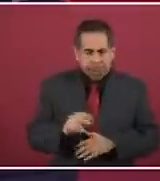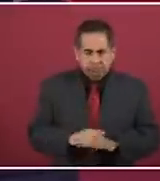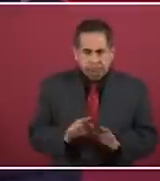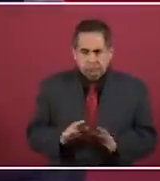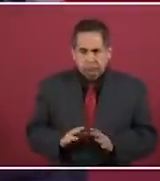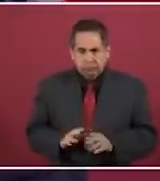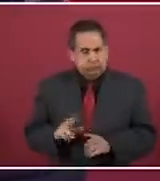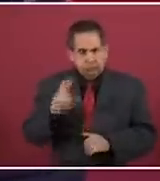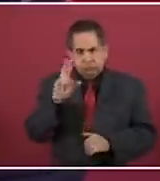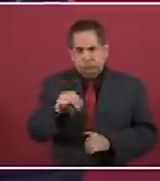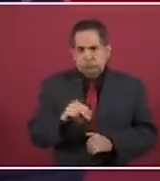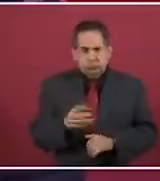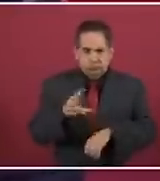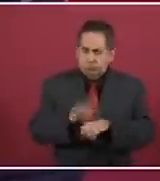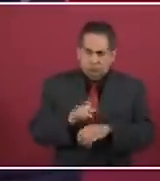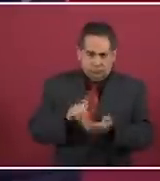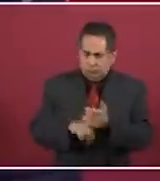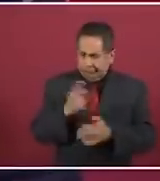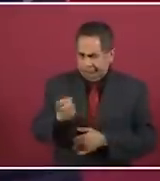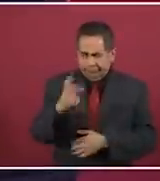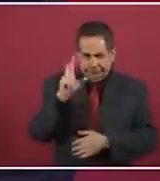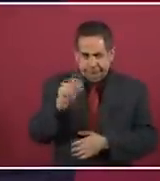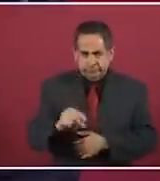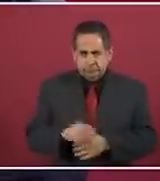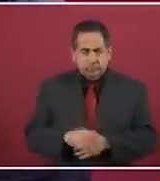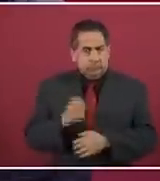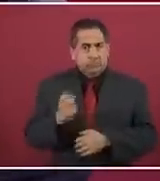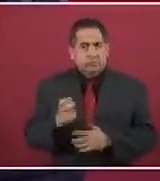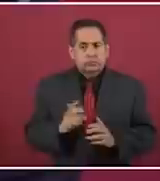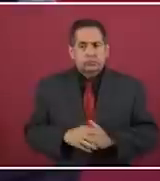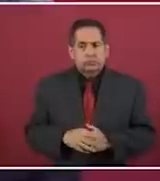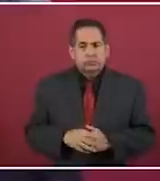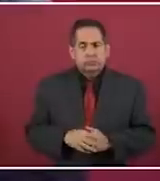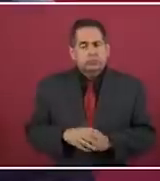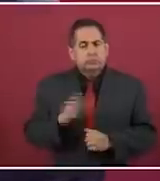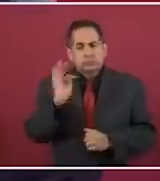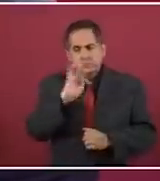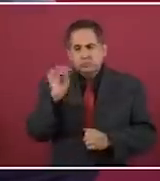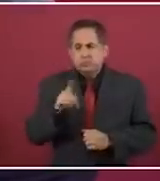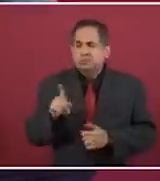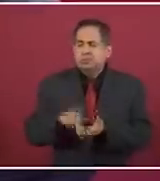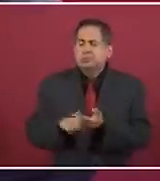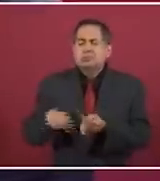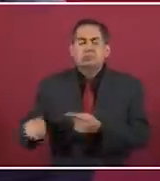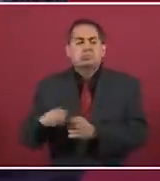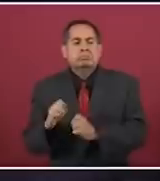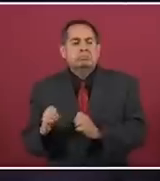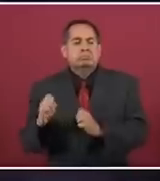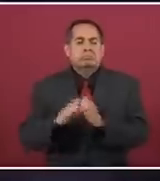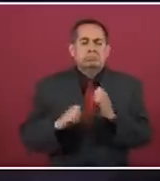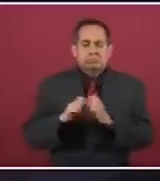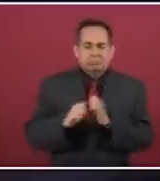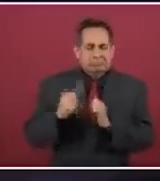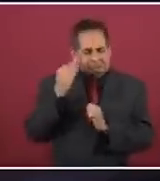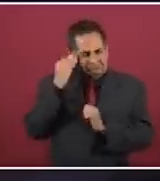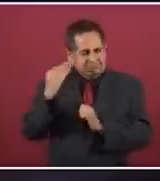no se permite. Entonces, pueden que engañen durante un